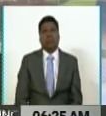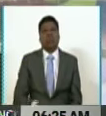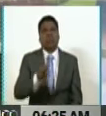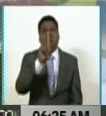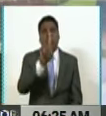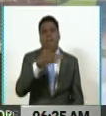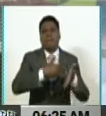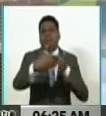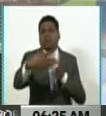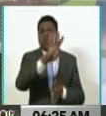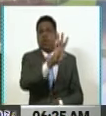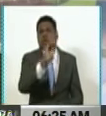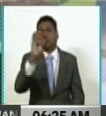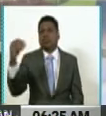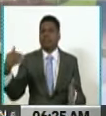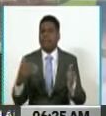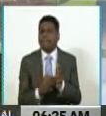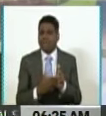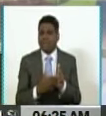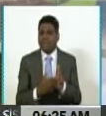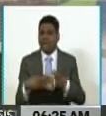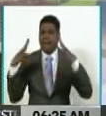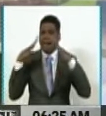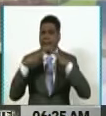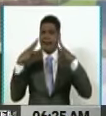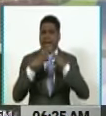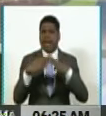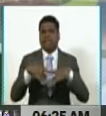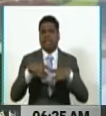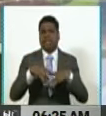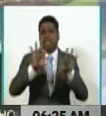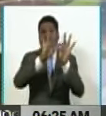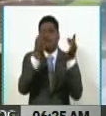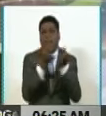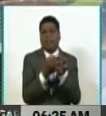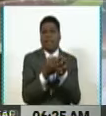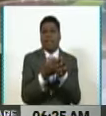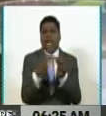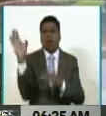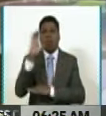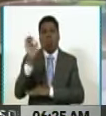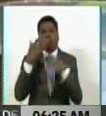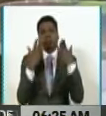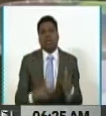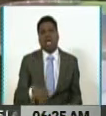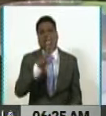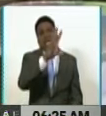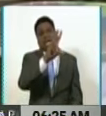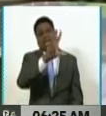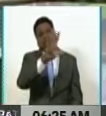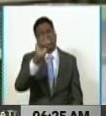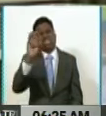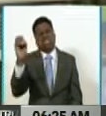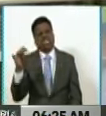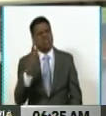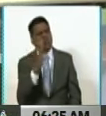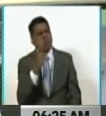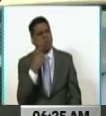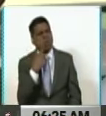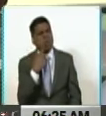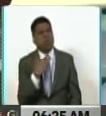1.400.000 viviendas, de las cuales 300.000 han sido para familias colombianas. Pero seguramente esta cifra incrementa un poquito más con los